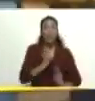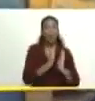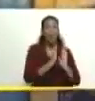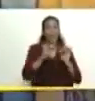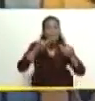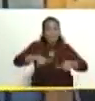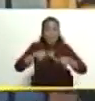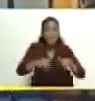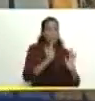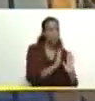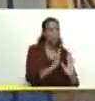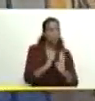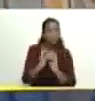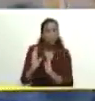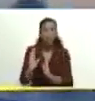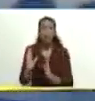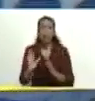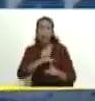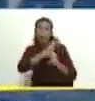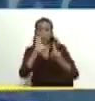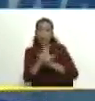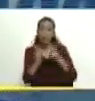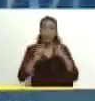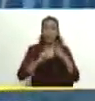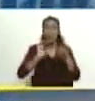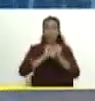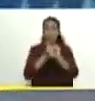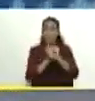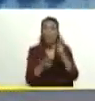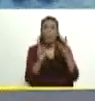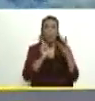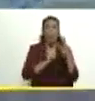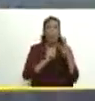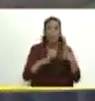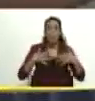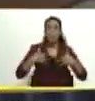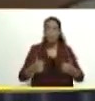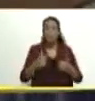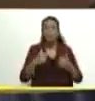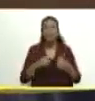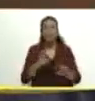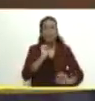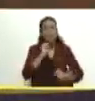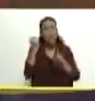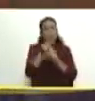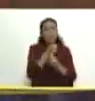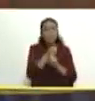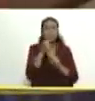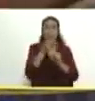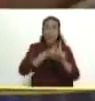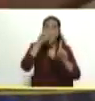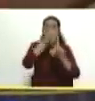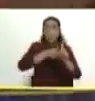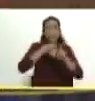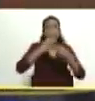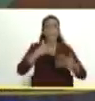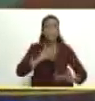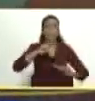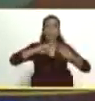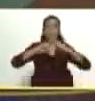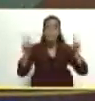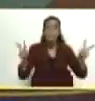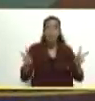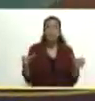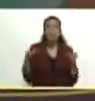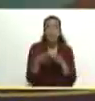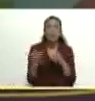ordenarse en lo que tiene que ver con la cultura, con el deporte. Son luchadores por la paz, son luchadores por el amor en el cuadrante de